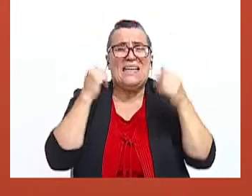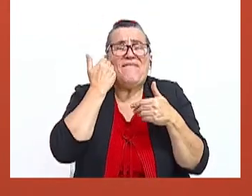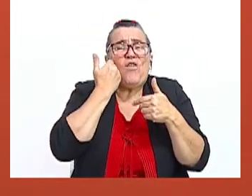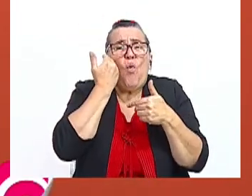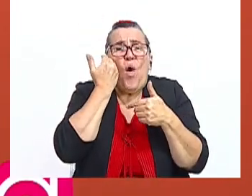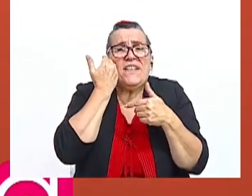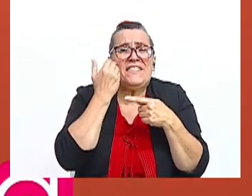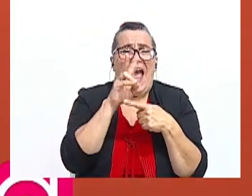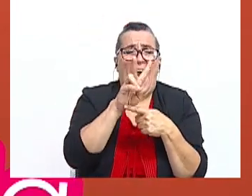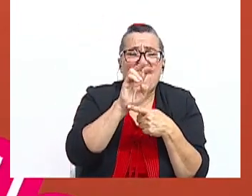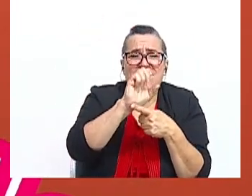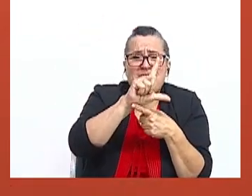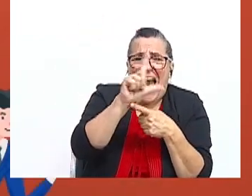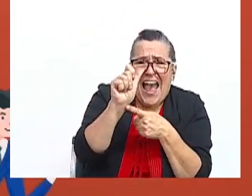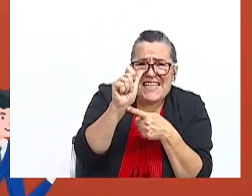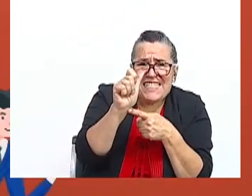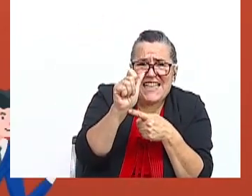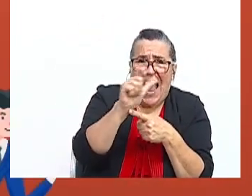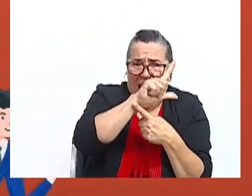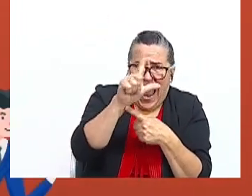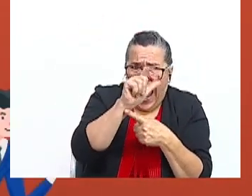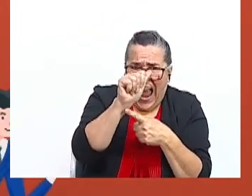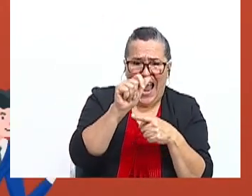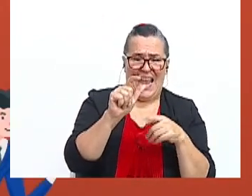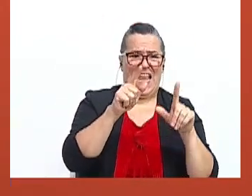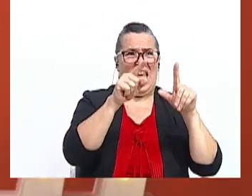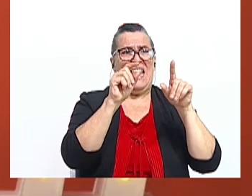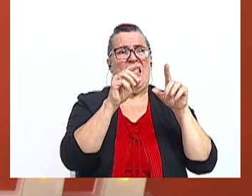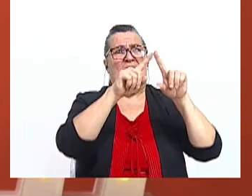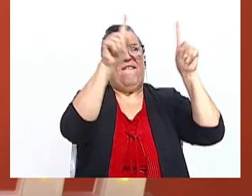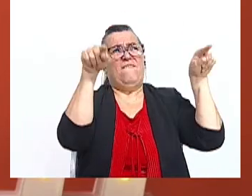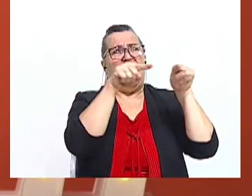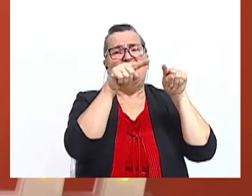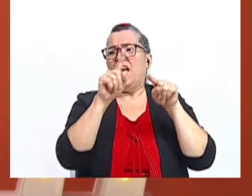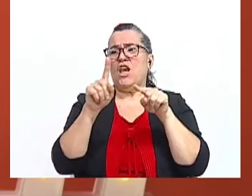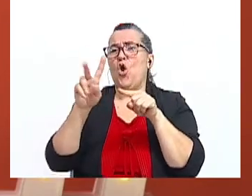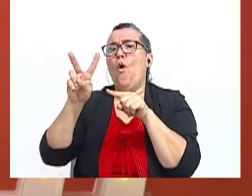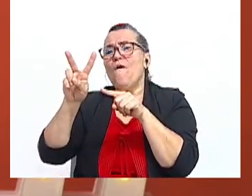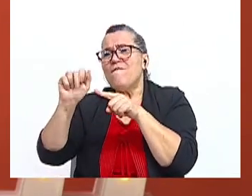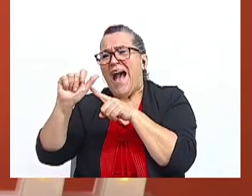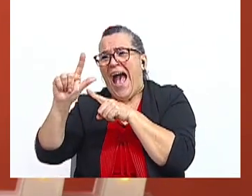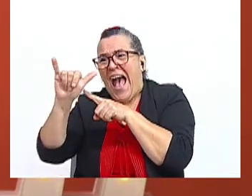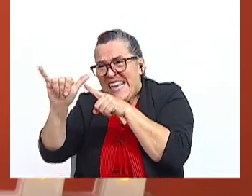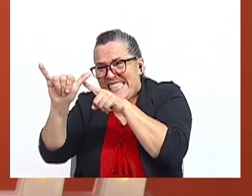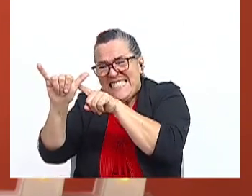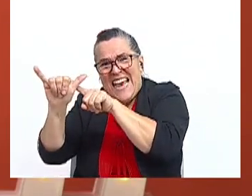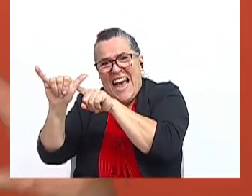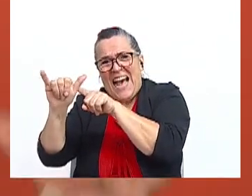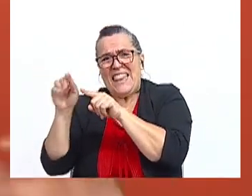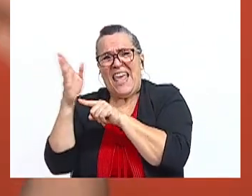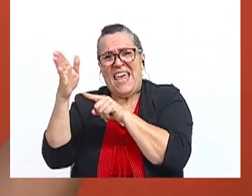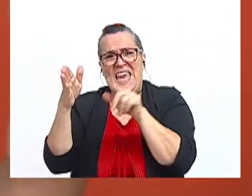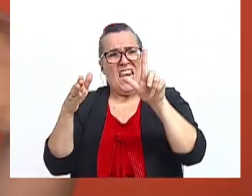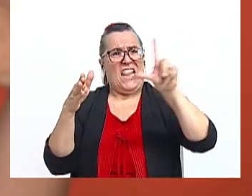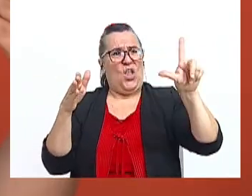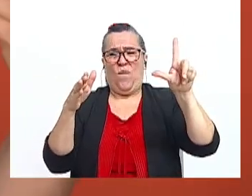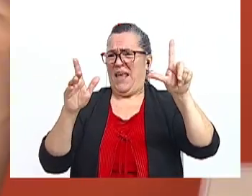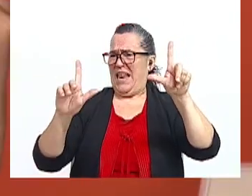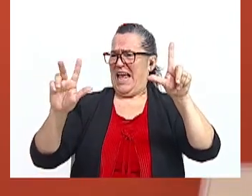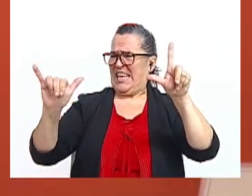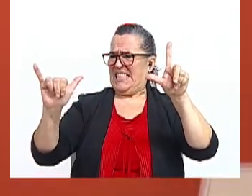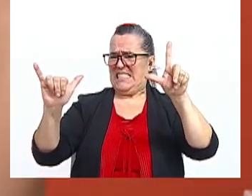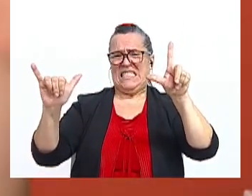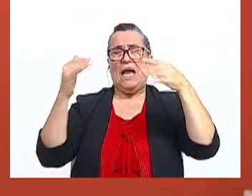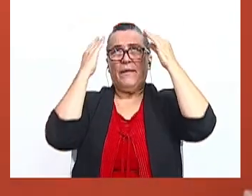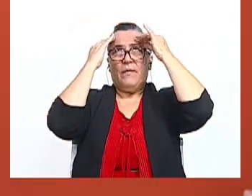Puse valla de valla publicitaria y no vaya de ir. Ay, me muero de la vergüenza, ¿qué hago? Ok,